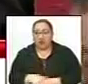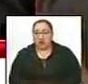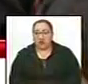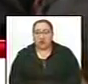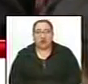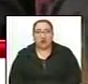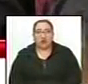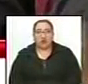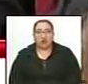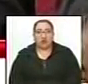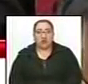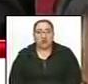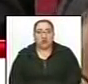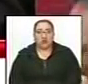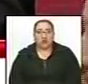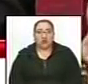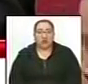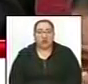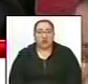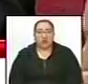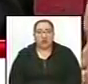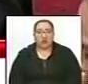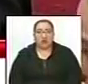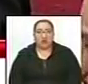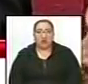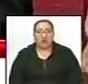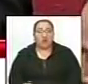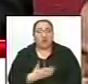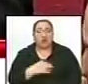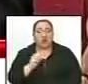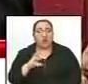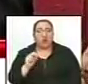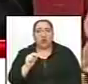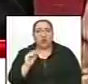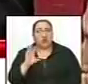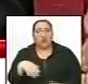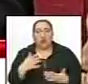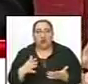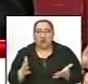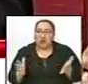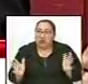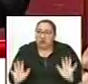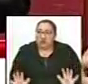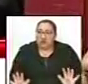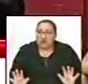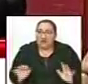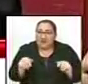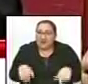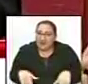De frente, el presidente de la subcomisión ha dicho, no, vamos al voto, no se puede. Discúlpenme,